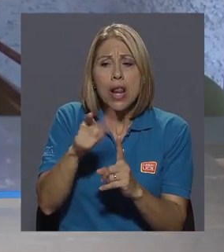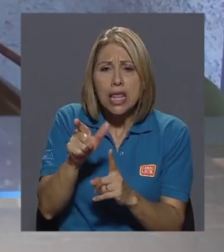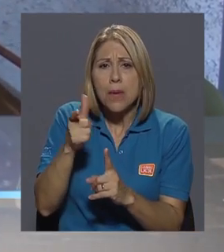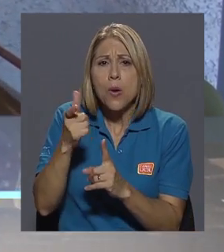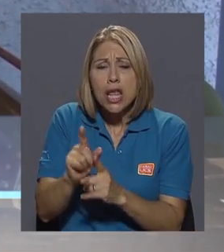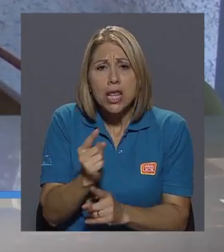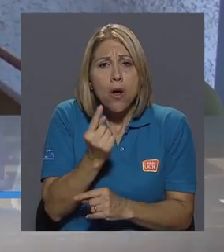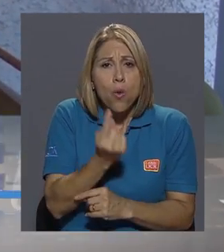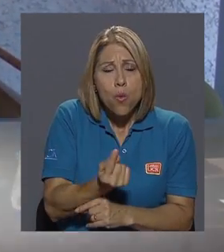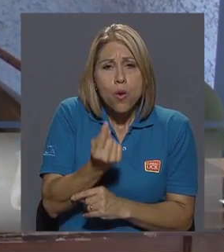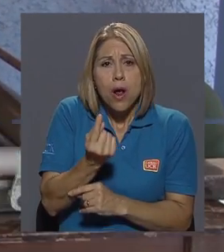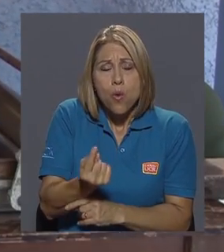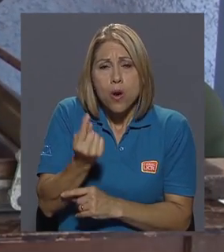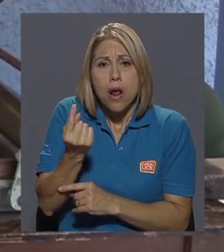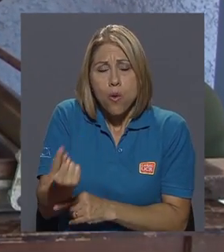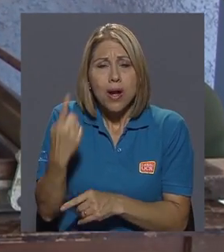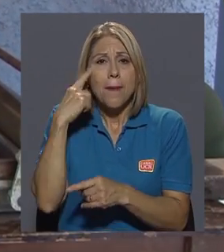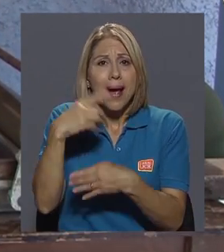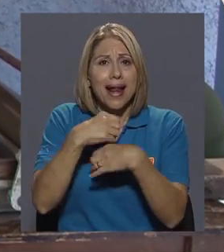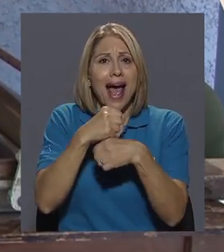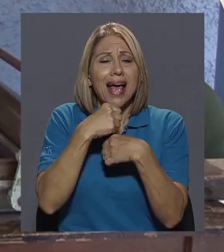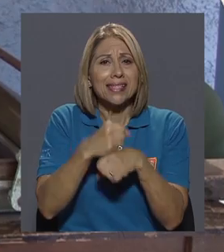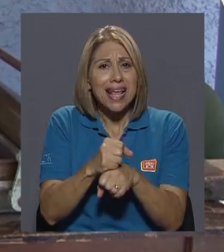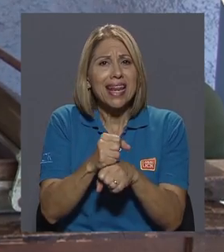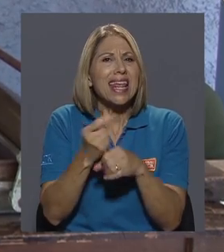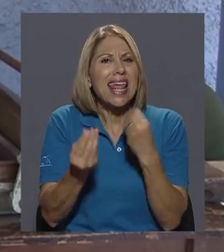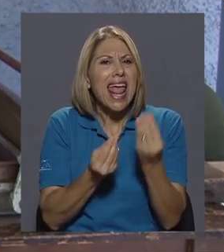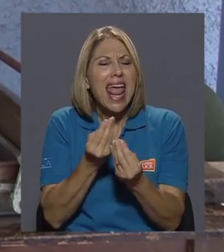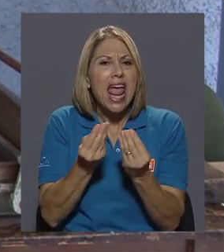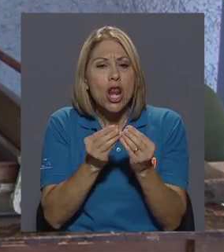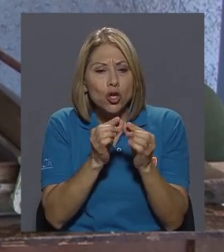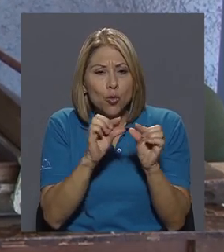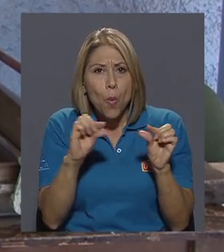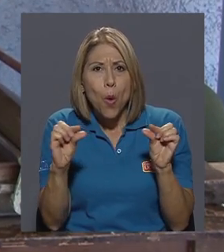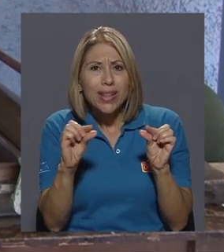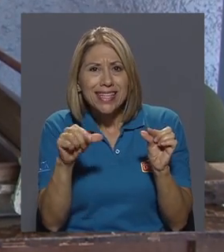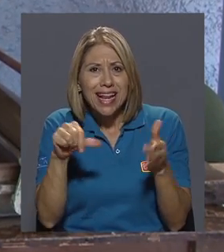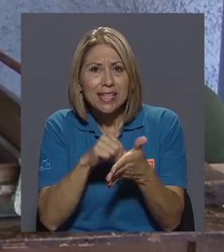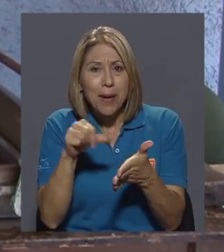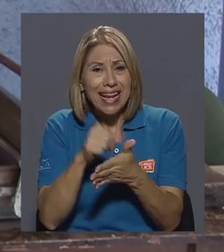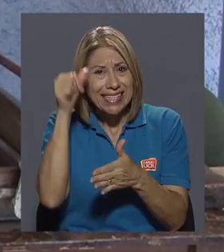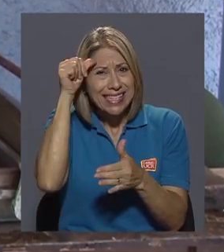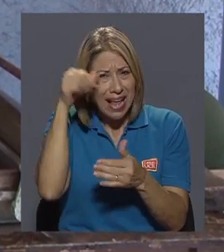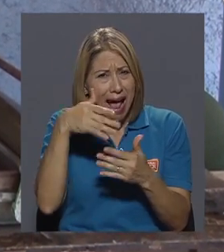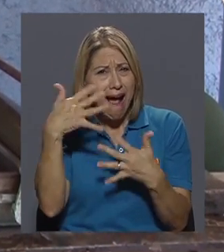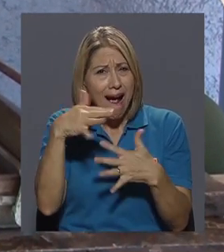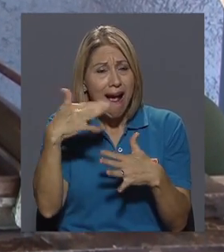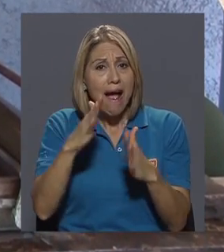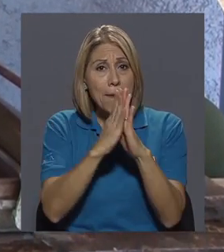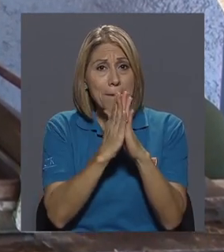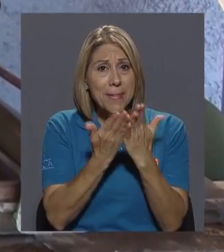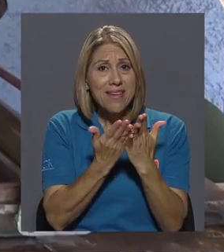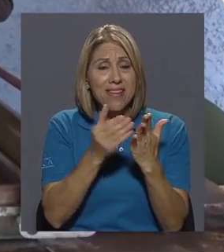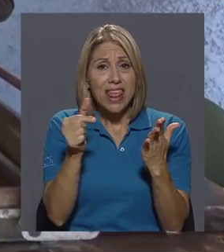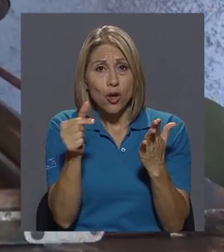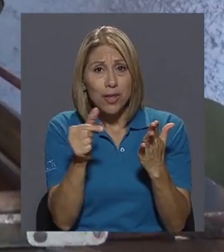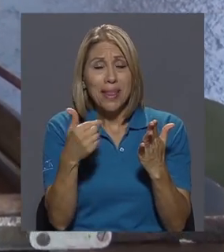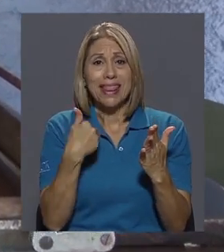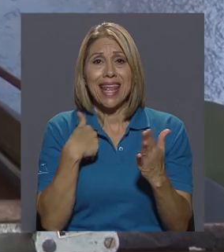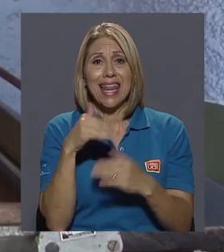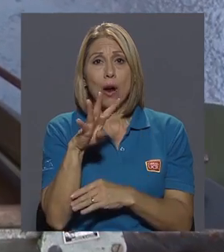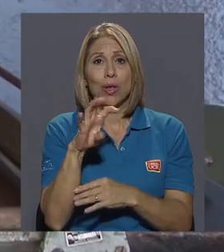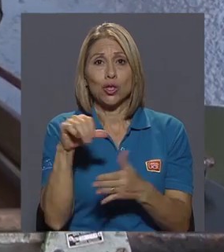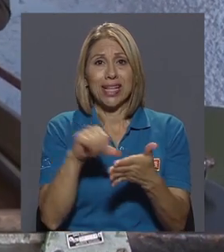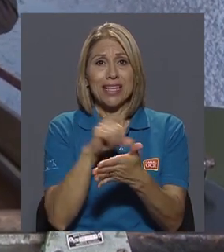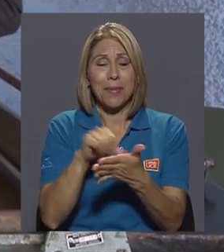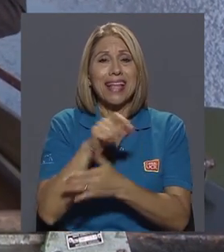para ir formando los moldes de las páginas imaginense la biblia de gutenberg que tenía 400 páginas por